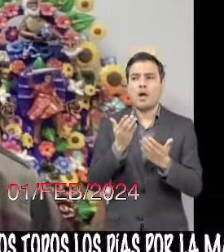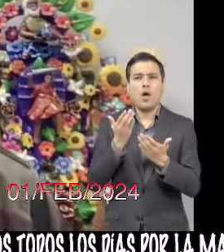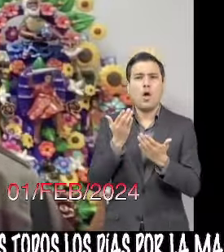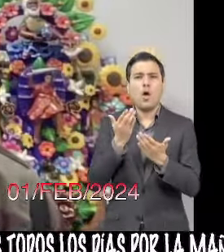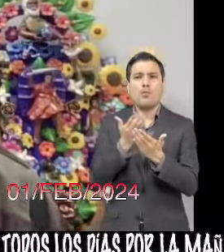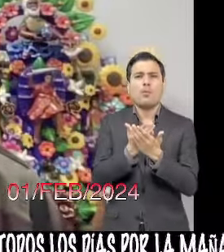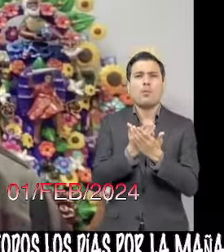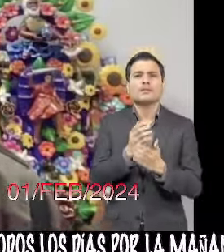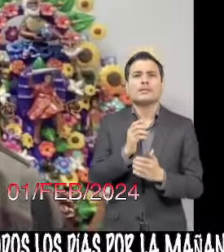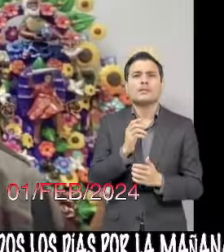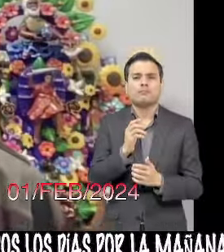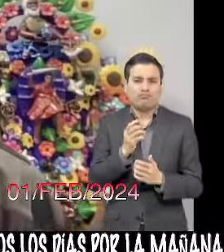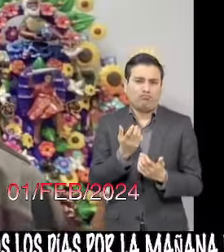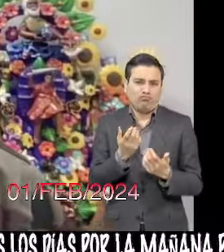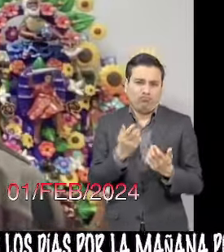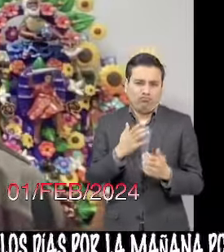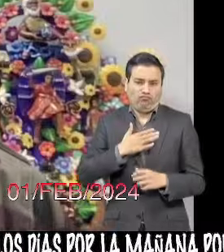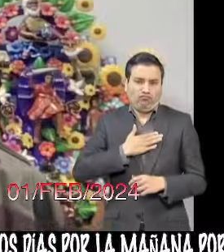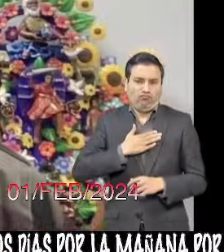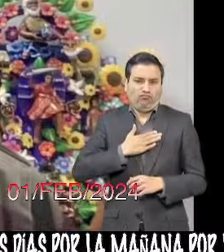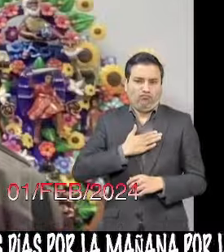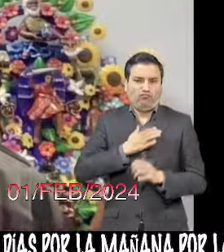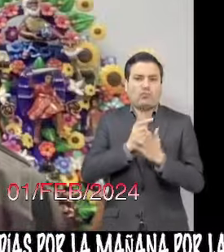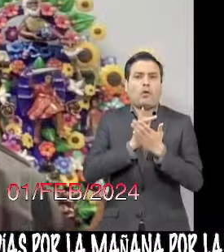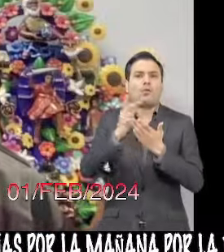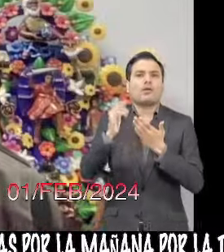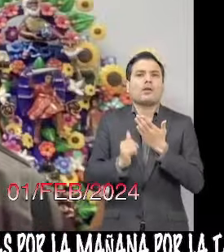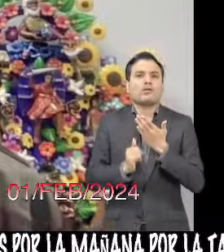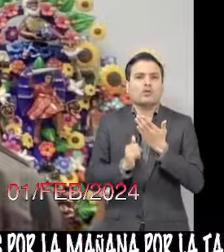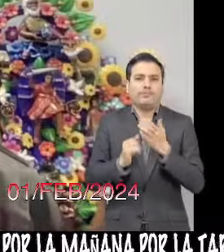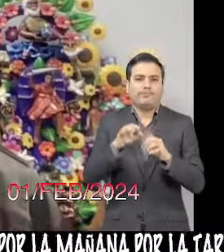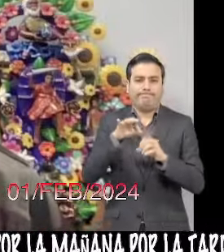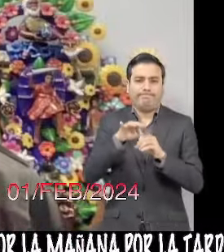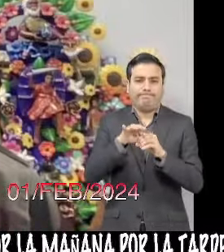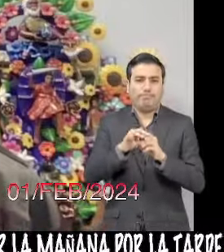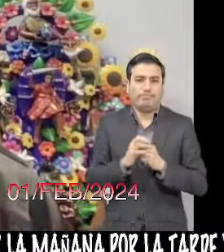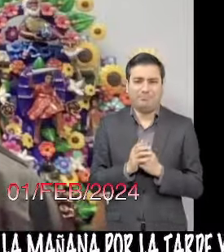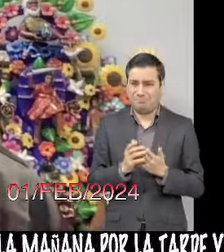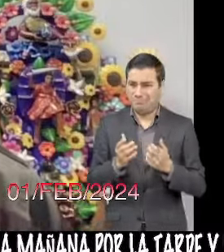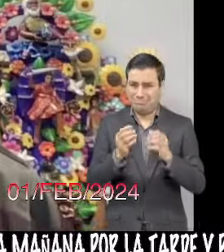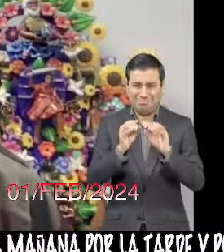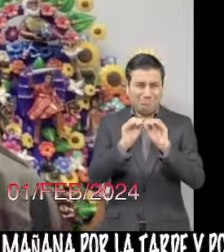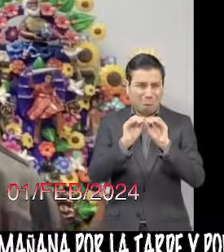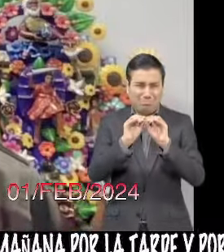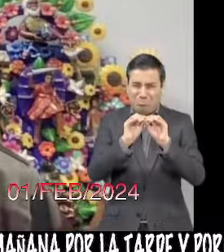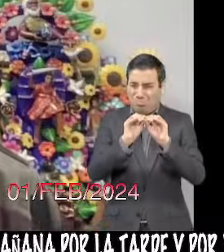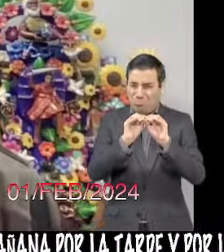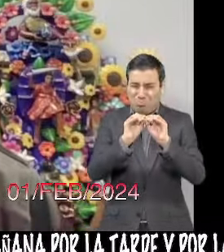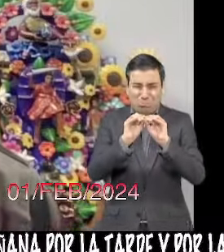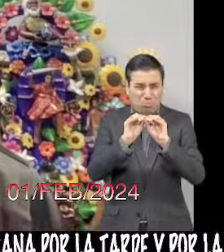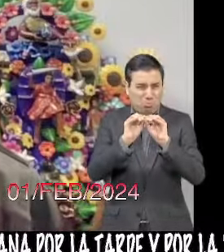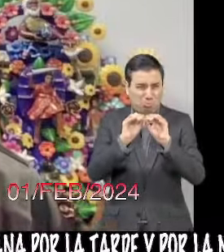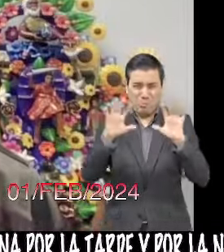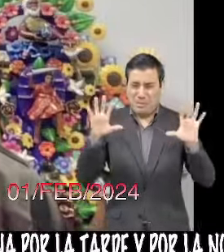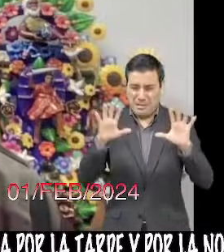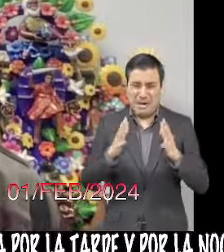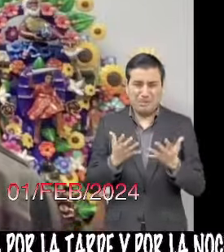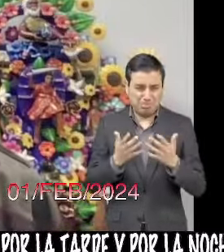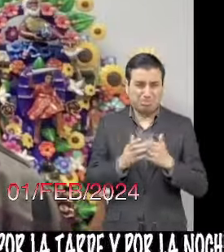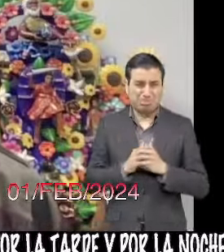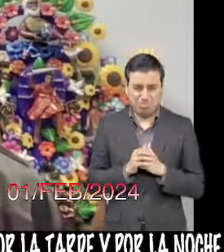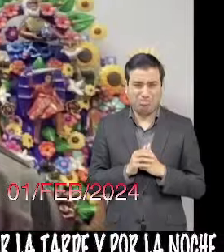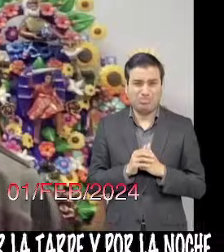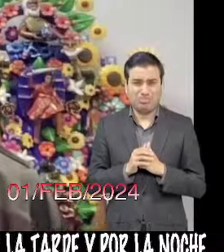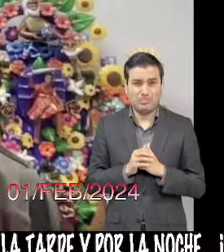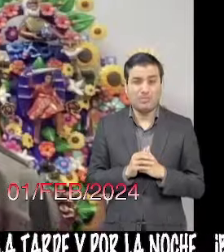nuestra plataforma electoral? Nuestra plataforma electoral es muy clara y se forja a partir de lo que hoy ya se